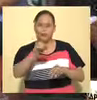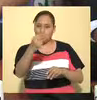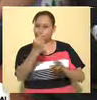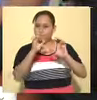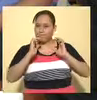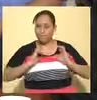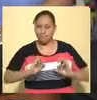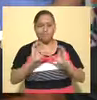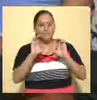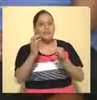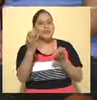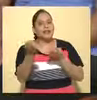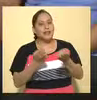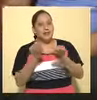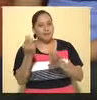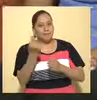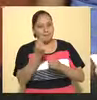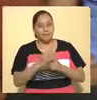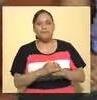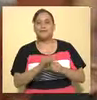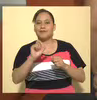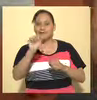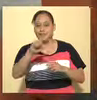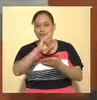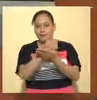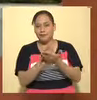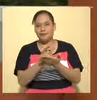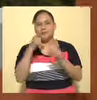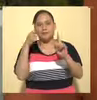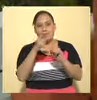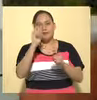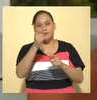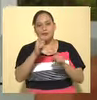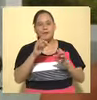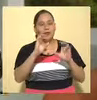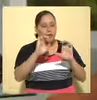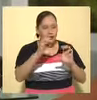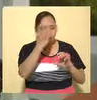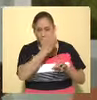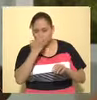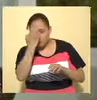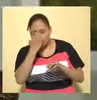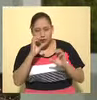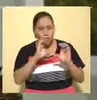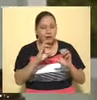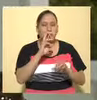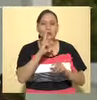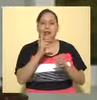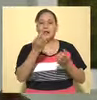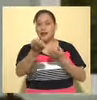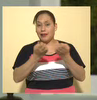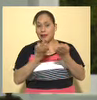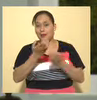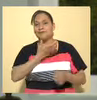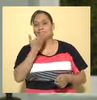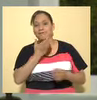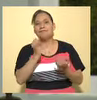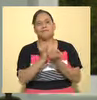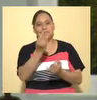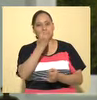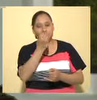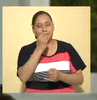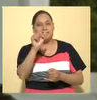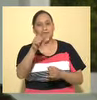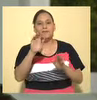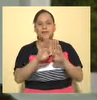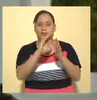tu cuerpo y ejercitarse. Obviamente, este programa tiene como objetivo medir, evaluar y mejorar hábitos de ejercicio y alimentación, así